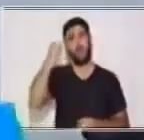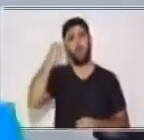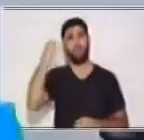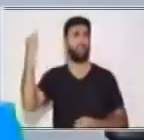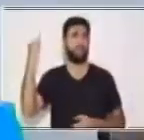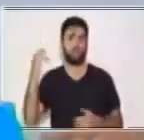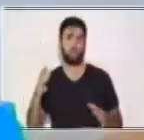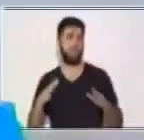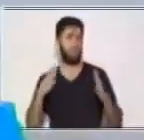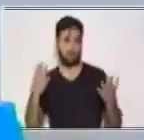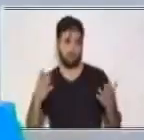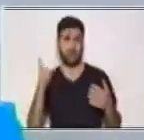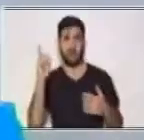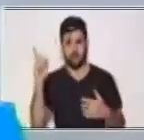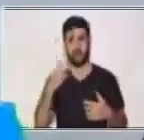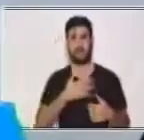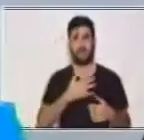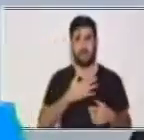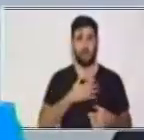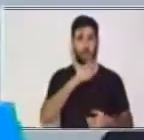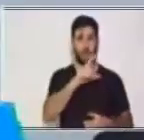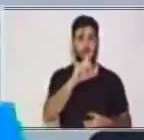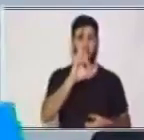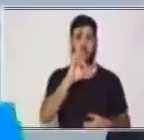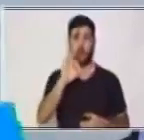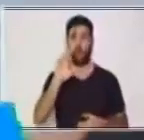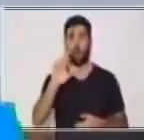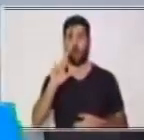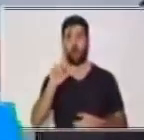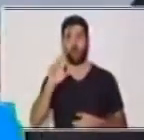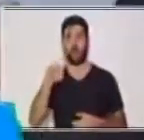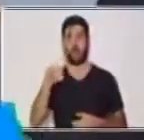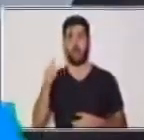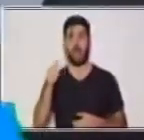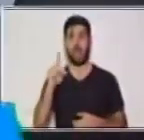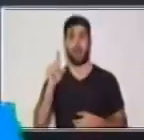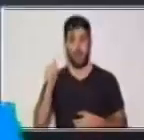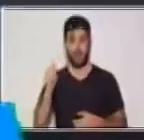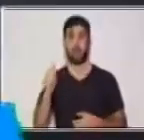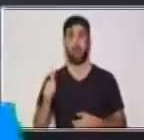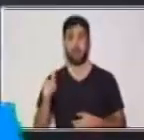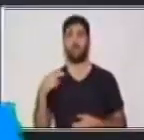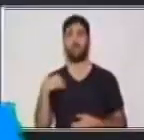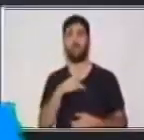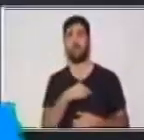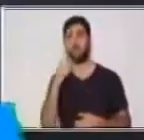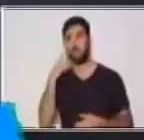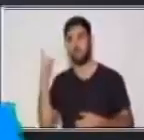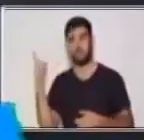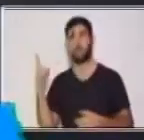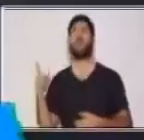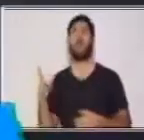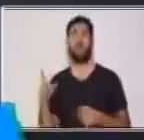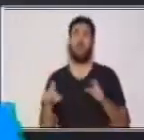Imaginariamente, y por eso es de que se llama coordenadas rectangulares, nosotros estamos formando un